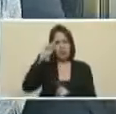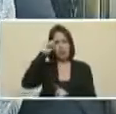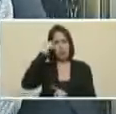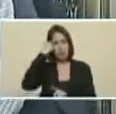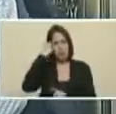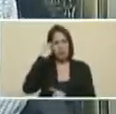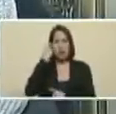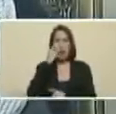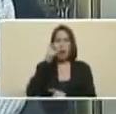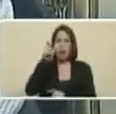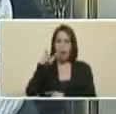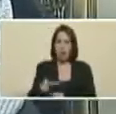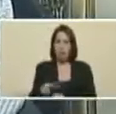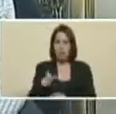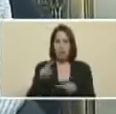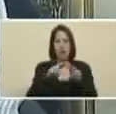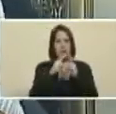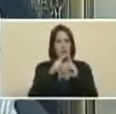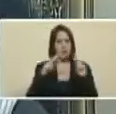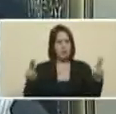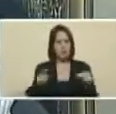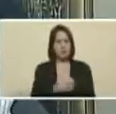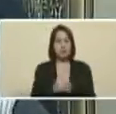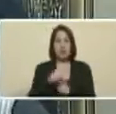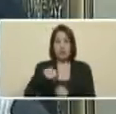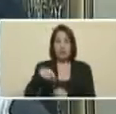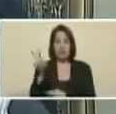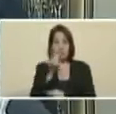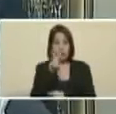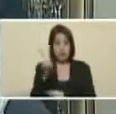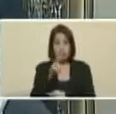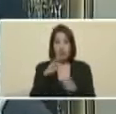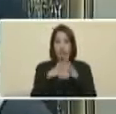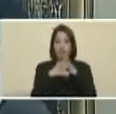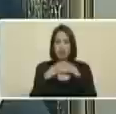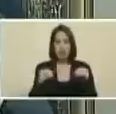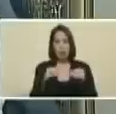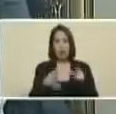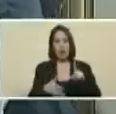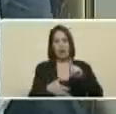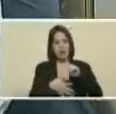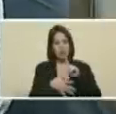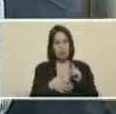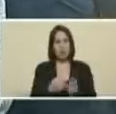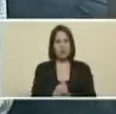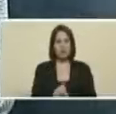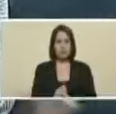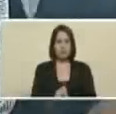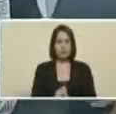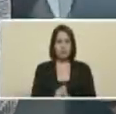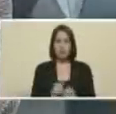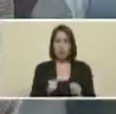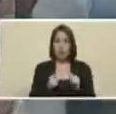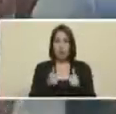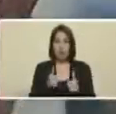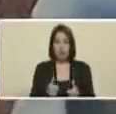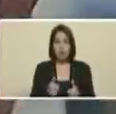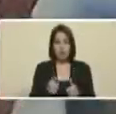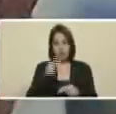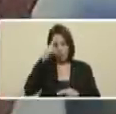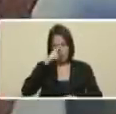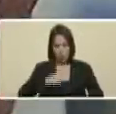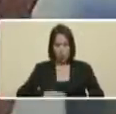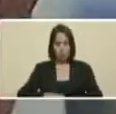en favor de la paz, no solo de Venezuela, sino del continente latinoamericano. Inicio de la Guardia de